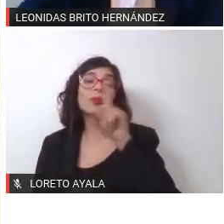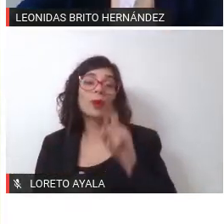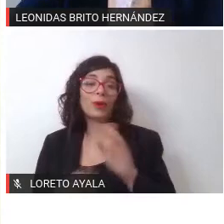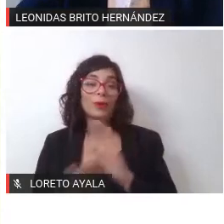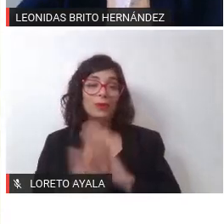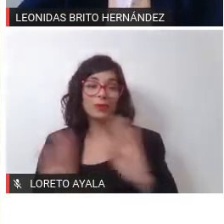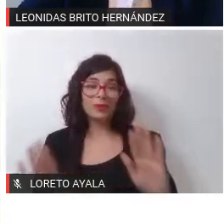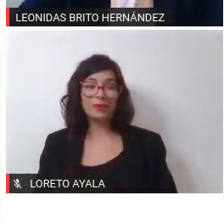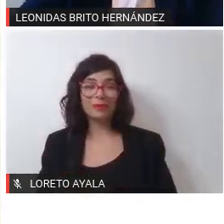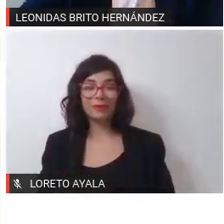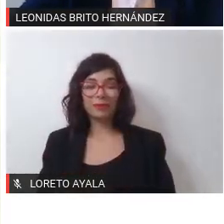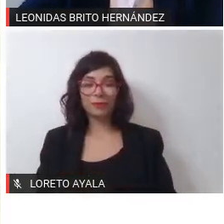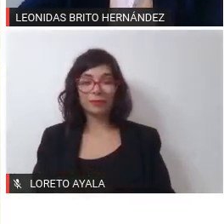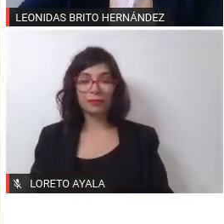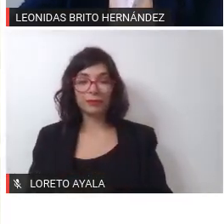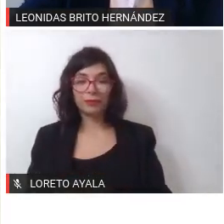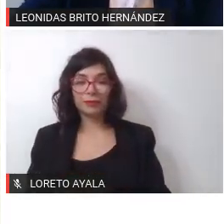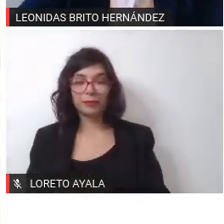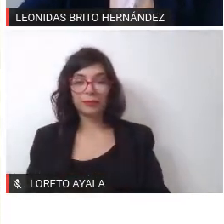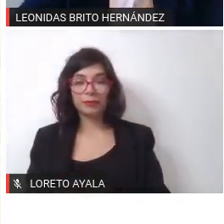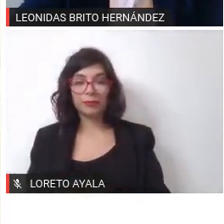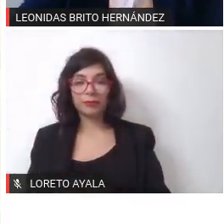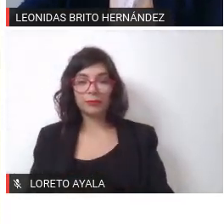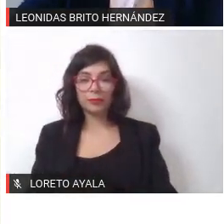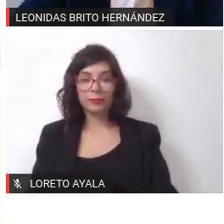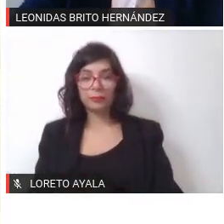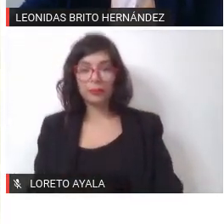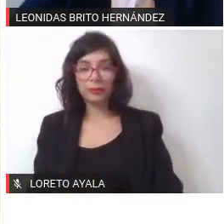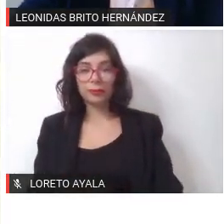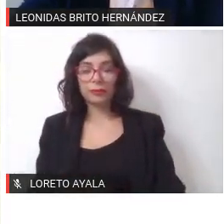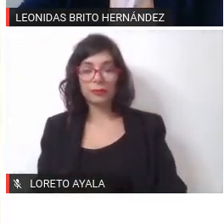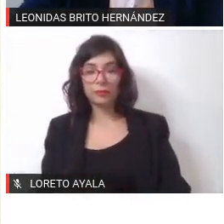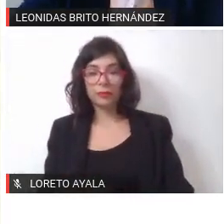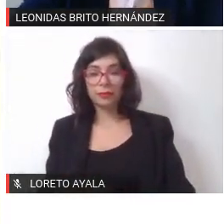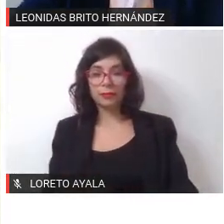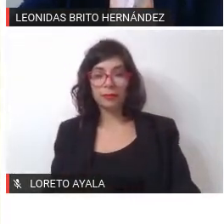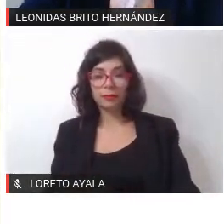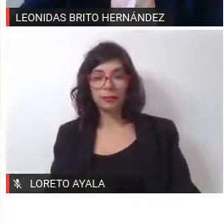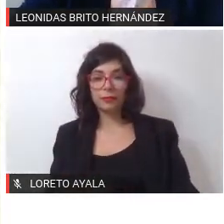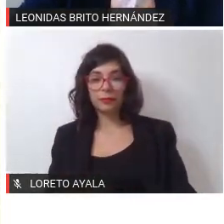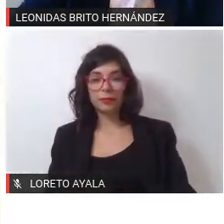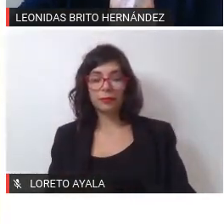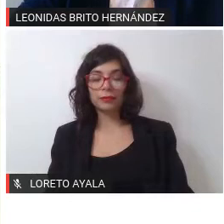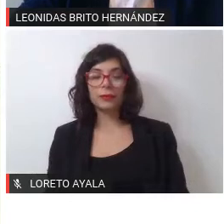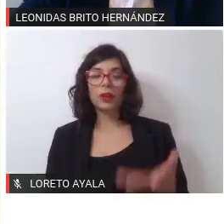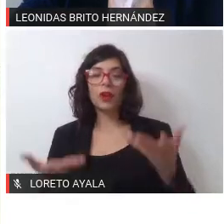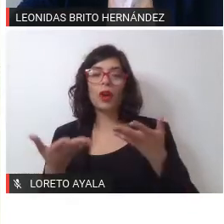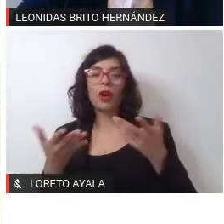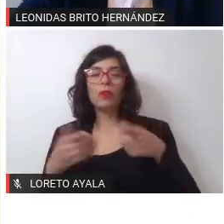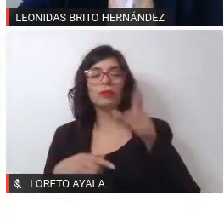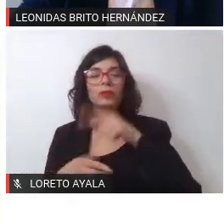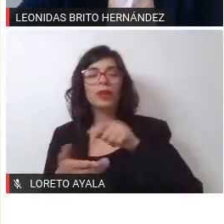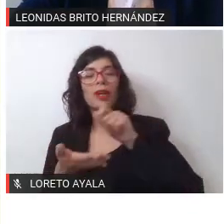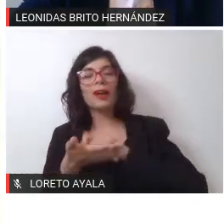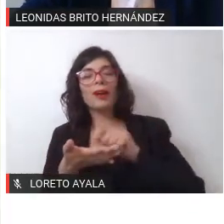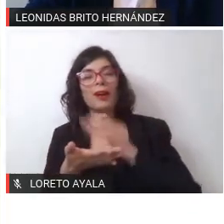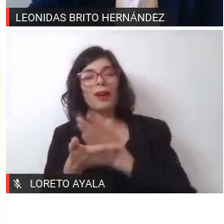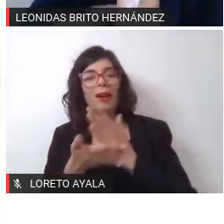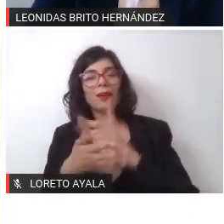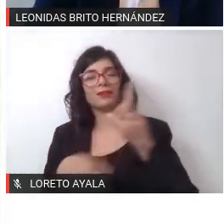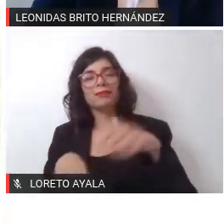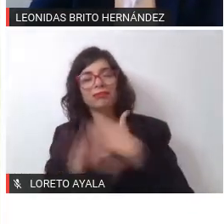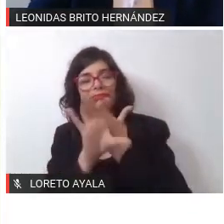y tiene relación con las clases que se están dando hoy en día a través de estas plataformas digitales, envío de guías, entre otras